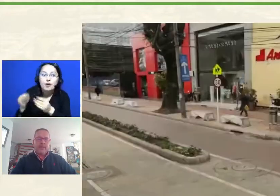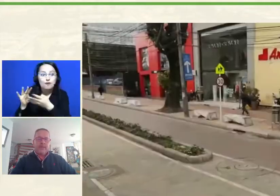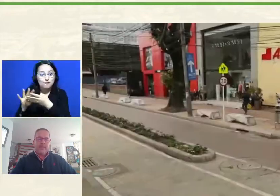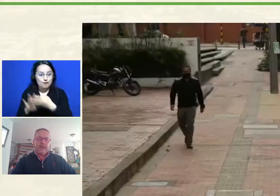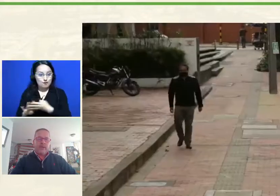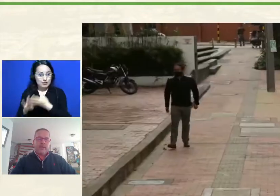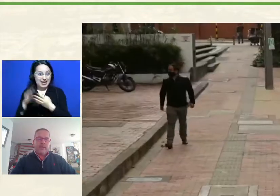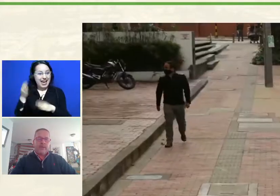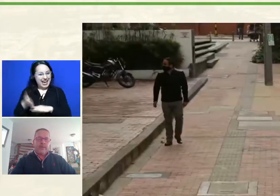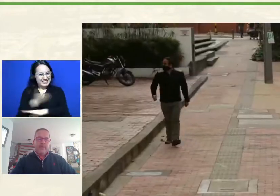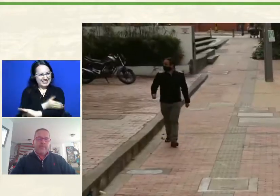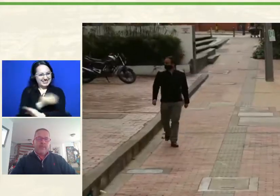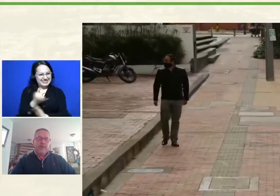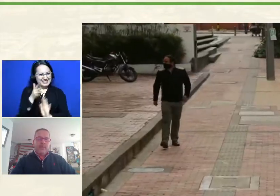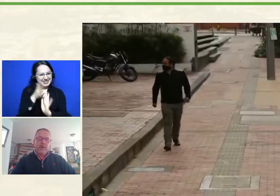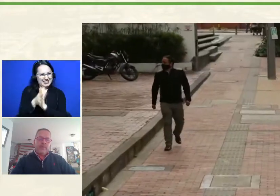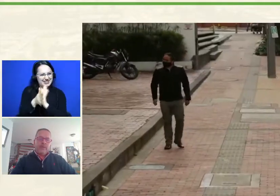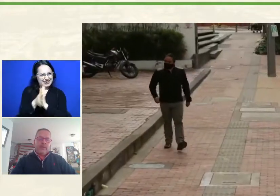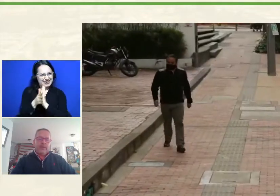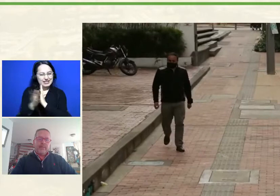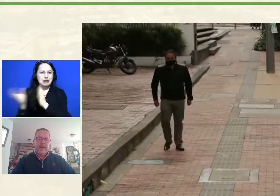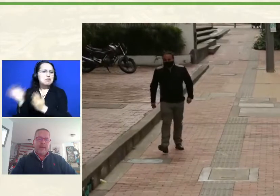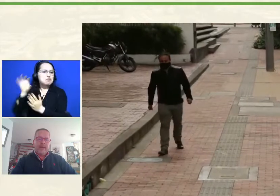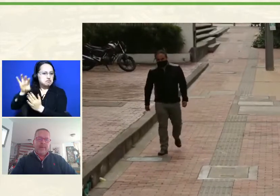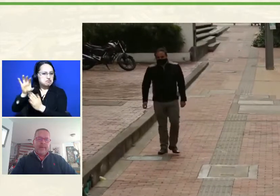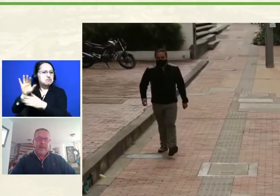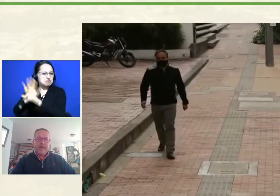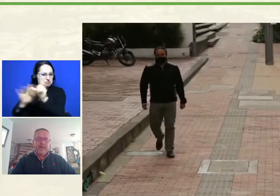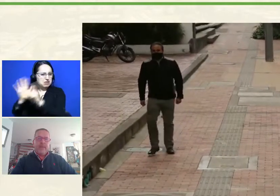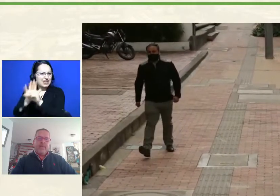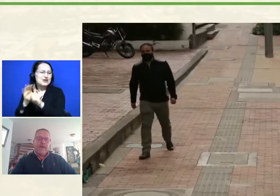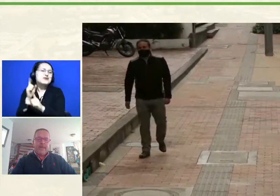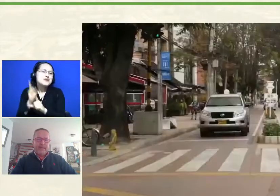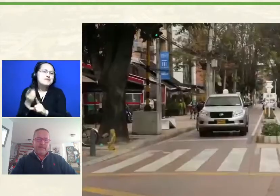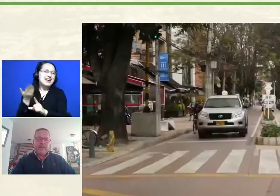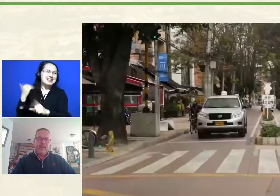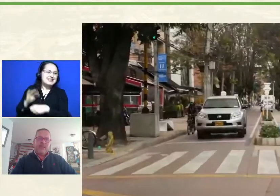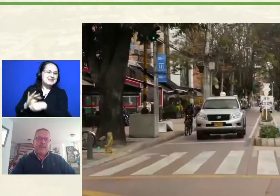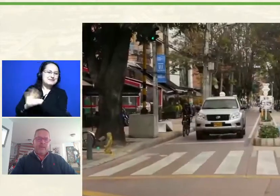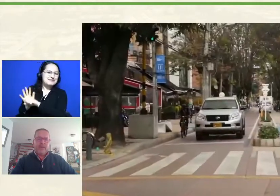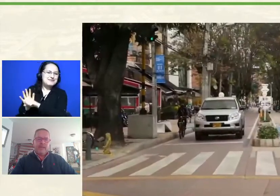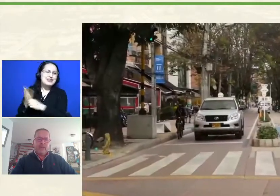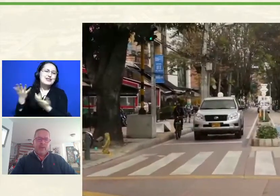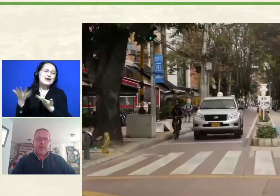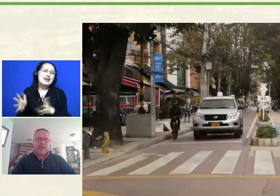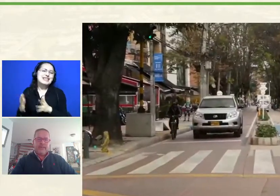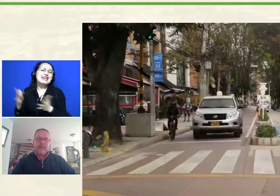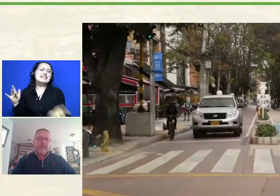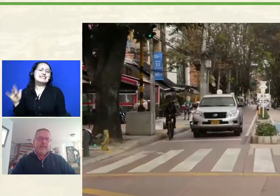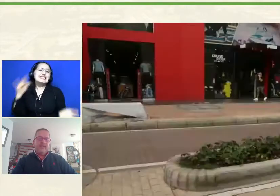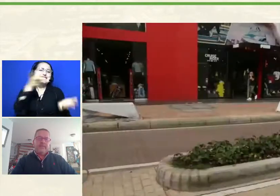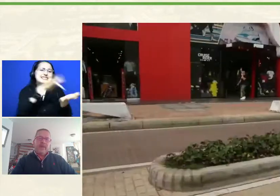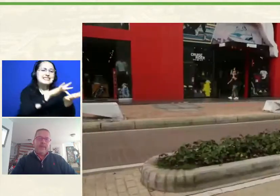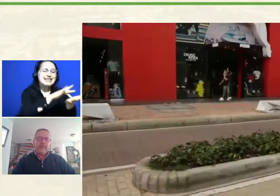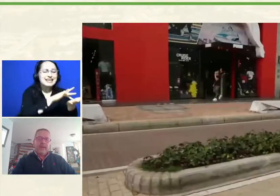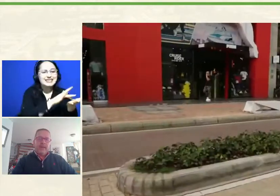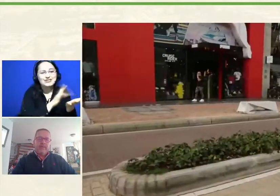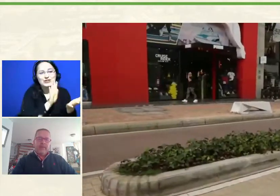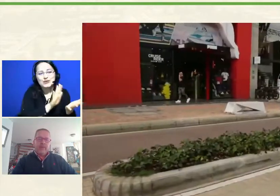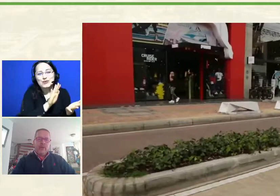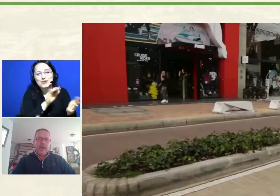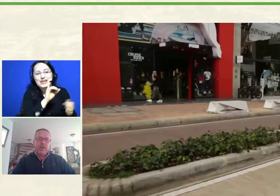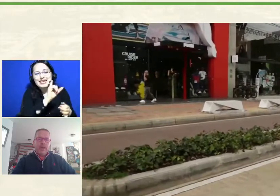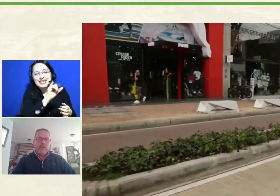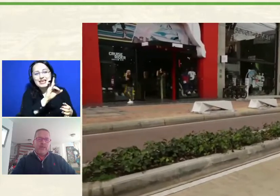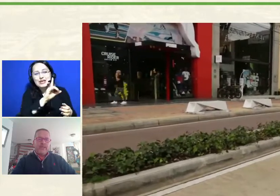como les comentaba anteriormente, se montó pues por el tema de la pandemia para evitar desplazamientos de las comunidades y ese finalmente